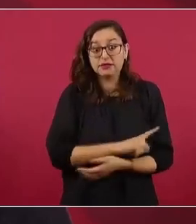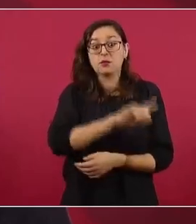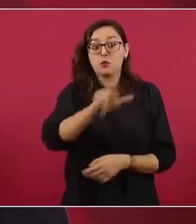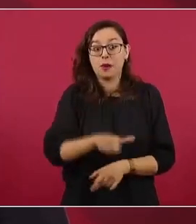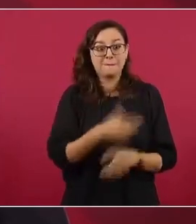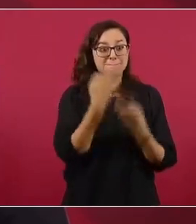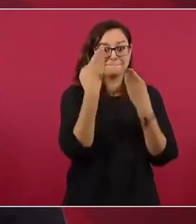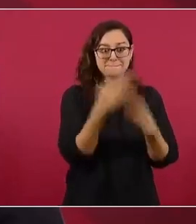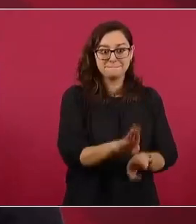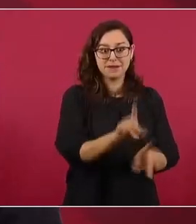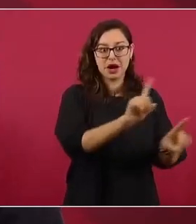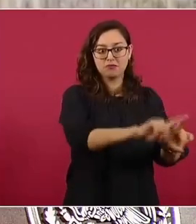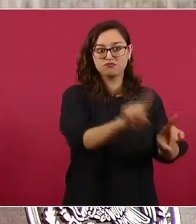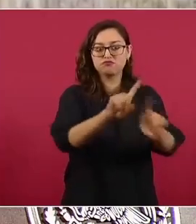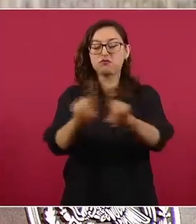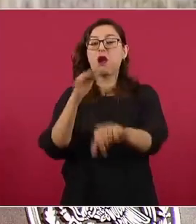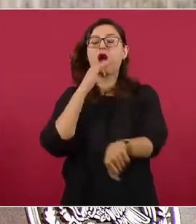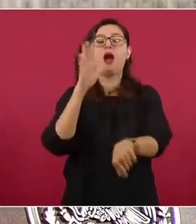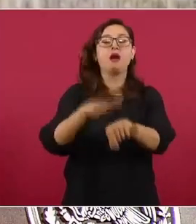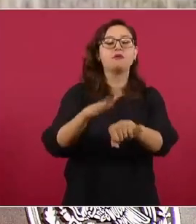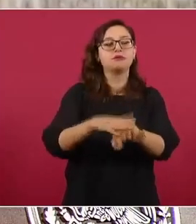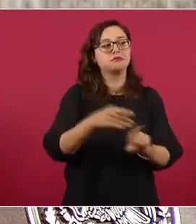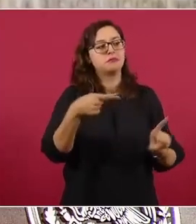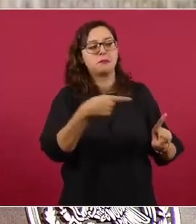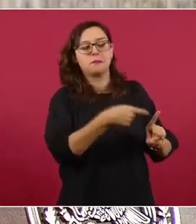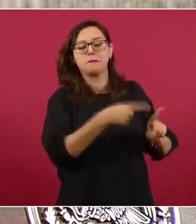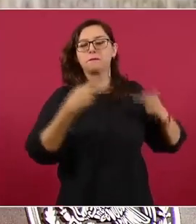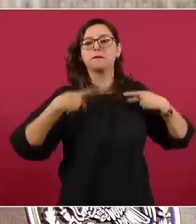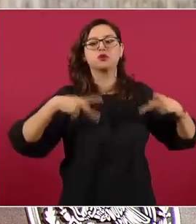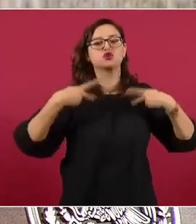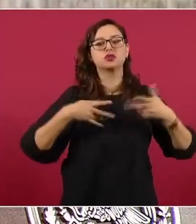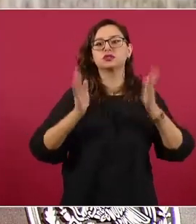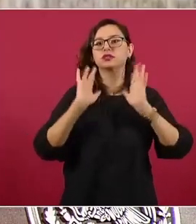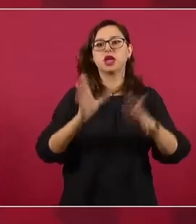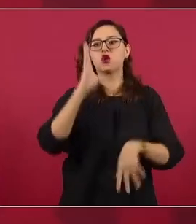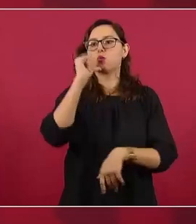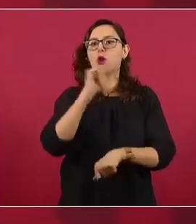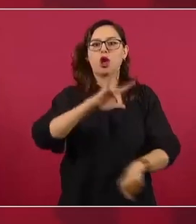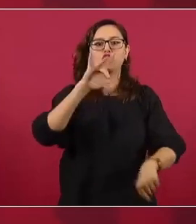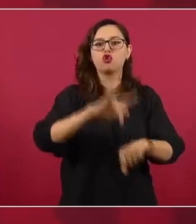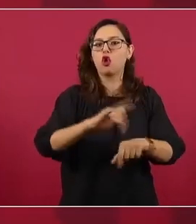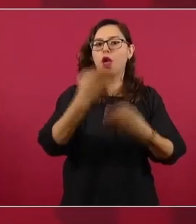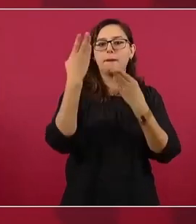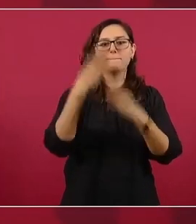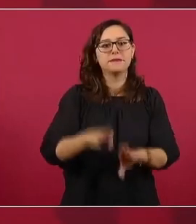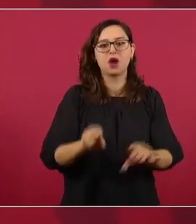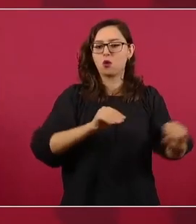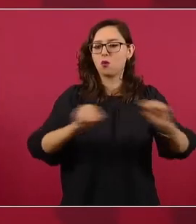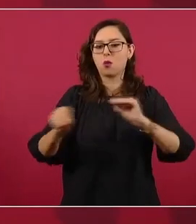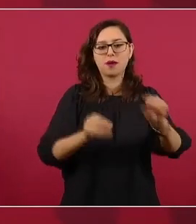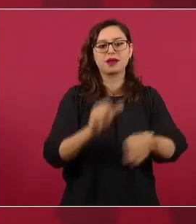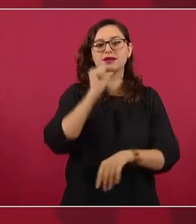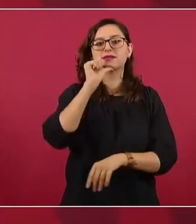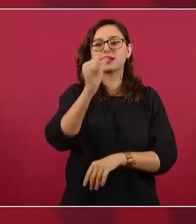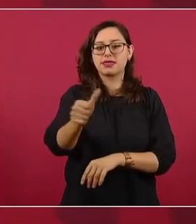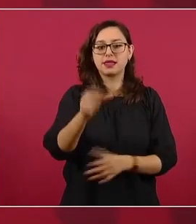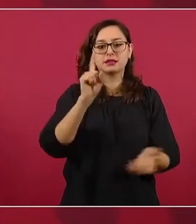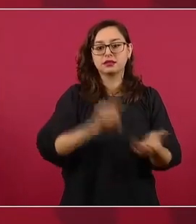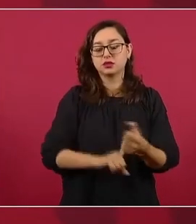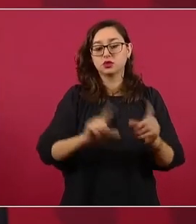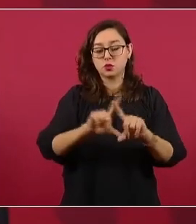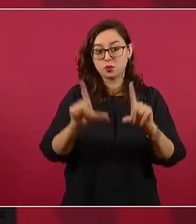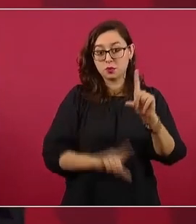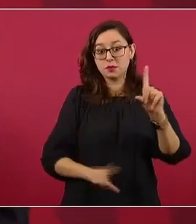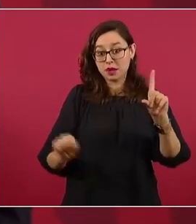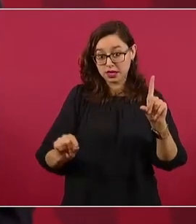así, donde dice: esta persona ya no puede intervenir en las actividades del sistema financiero mexicano.